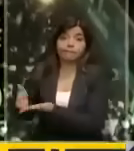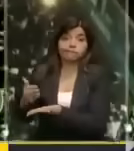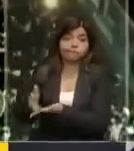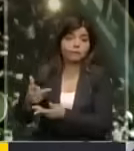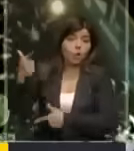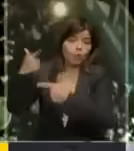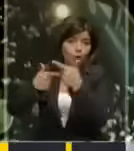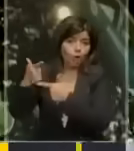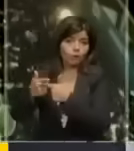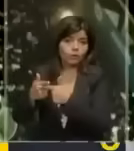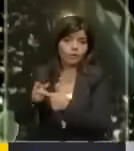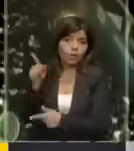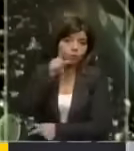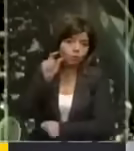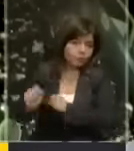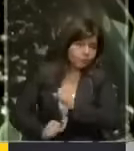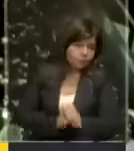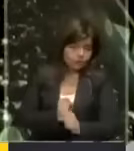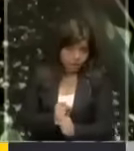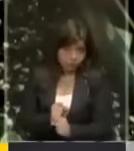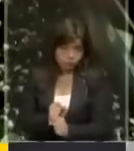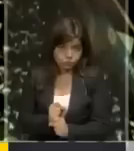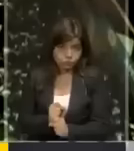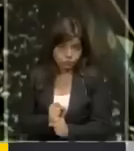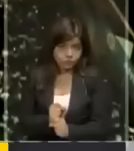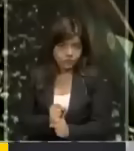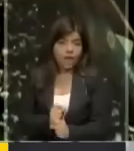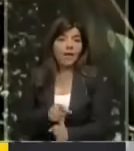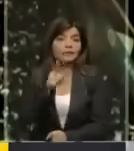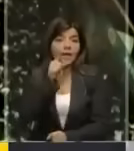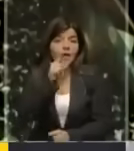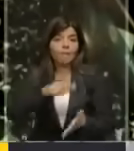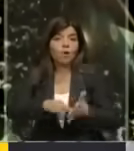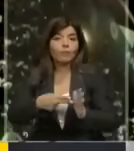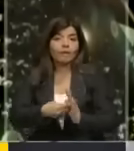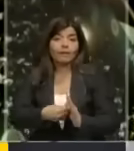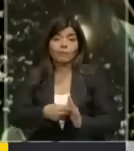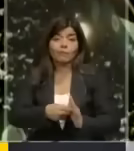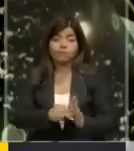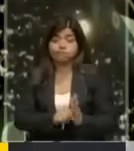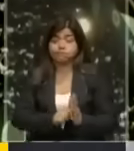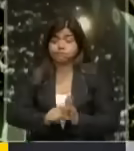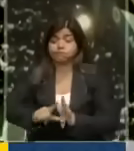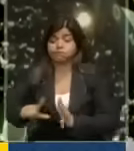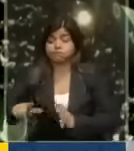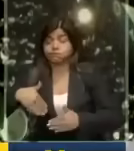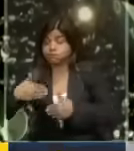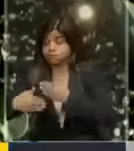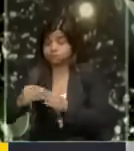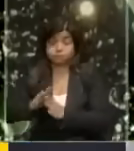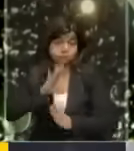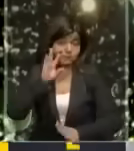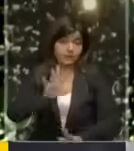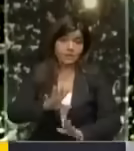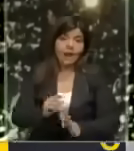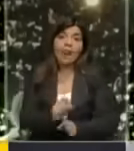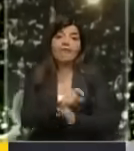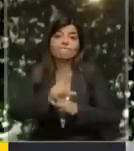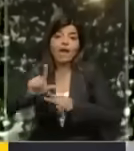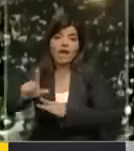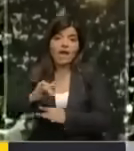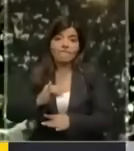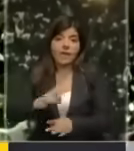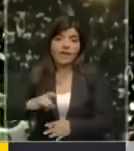política las últimas décadas. Tenemos problemas monumentales por delante. La inflación,